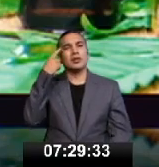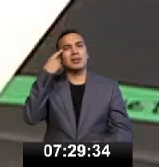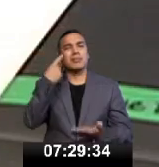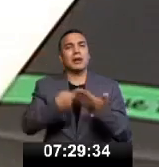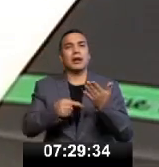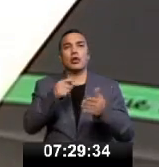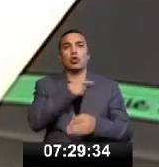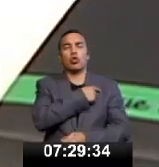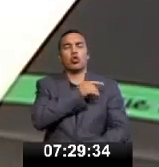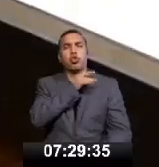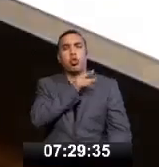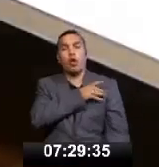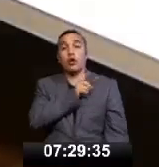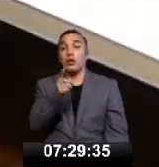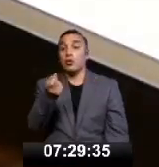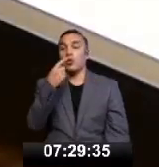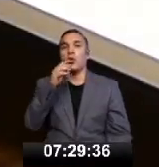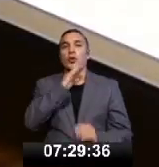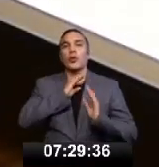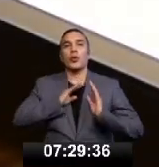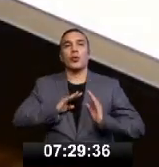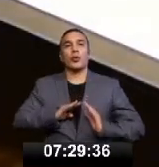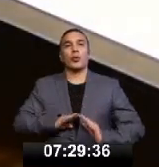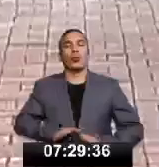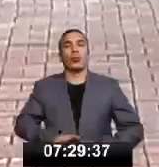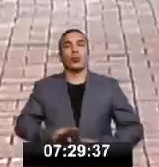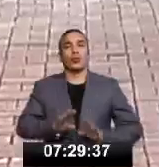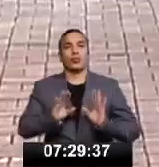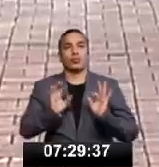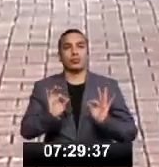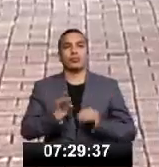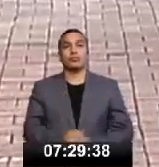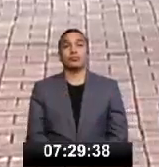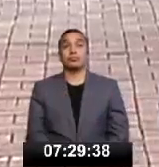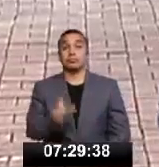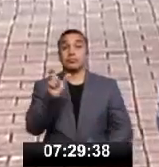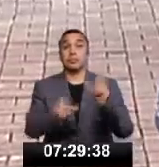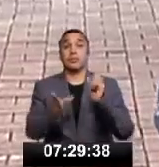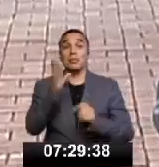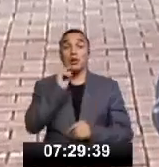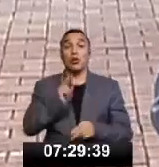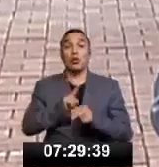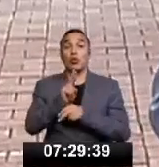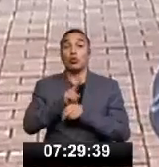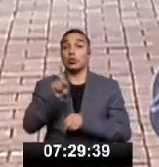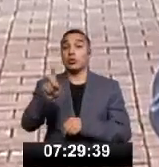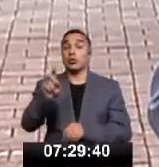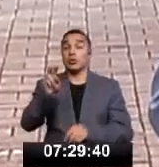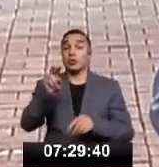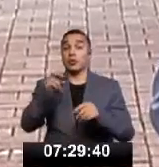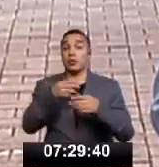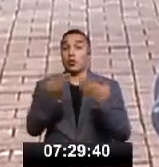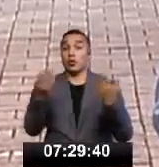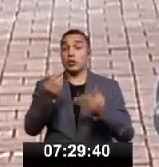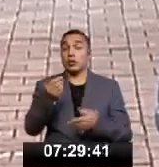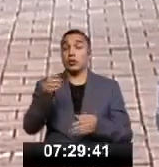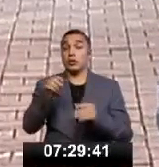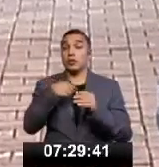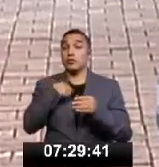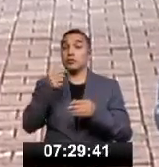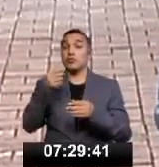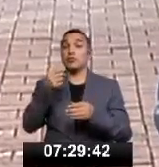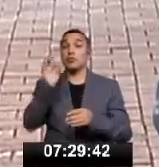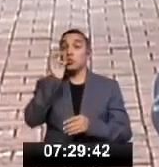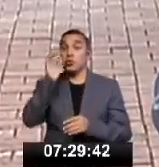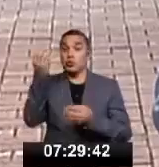los derivados del cannabis pueden paliar esta situación, entre otras dolencias. Según expertos, el uso de productos derivados de cannabis no solamente es